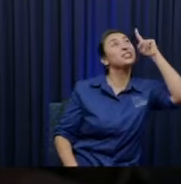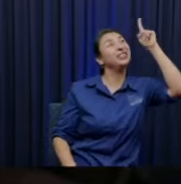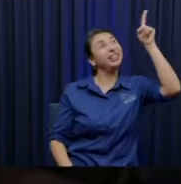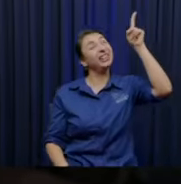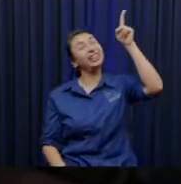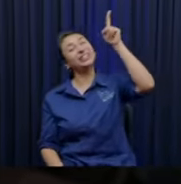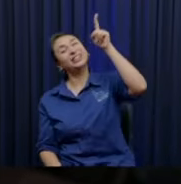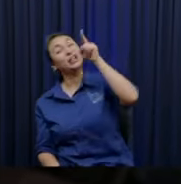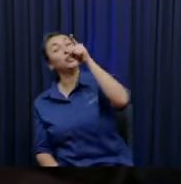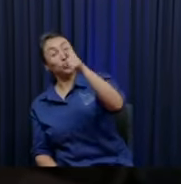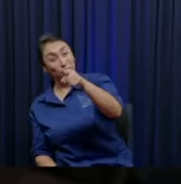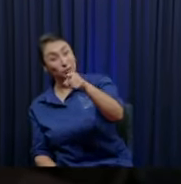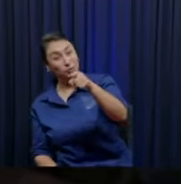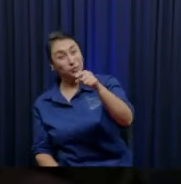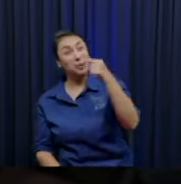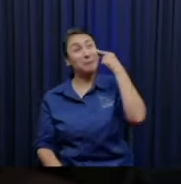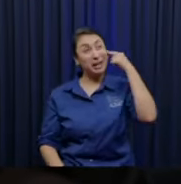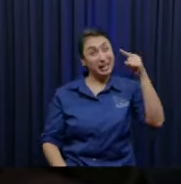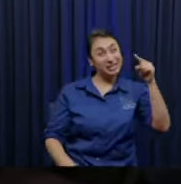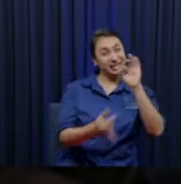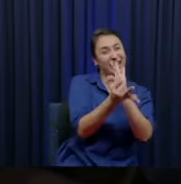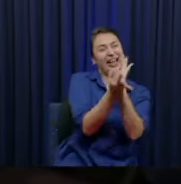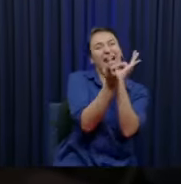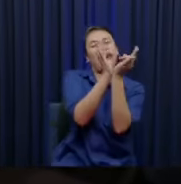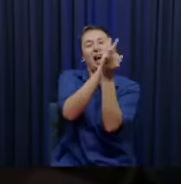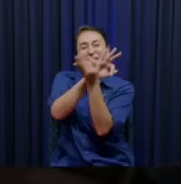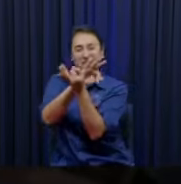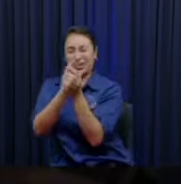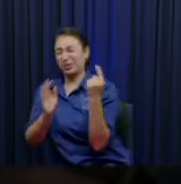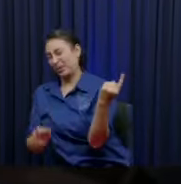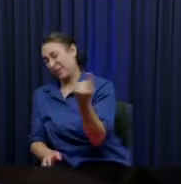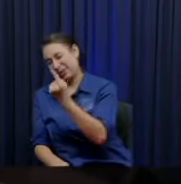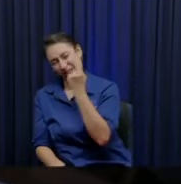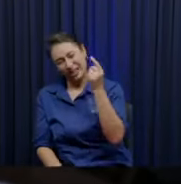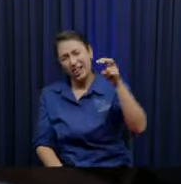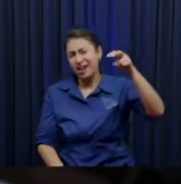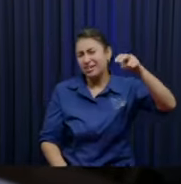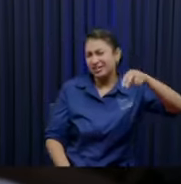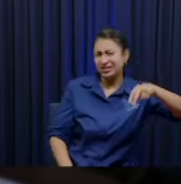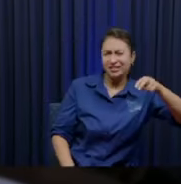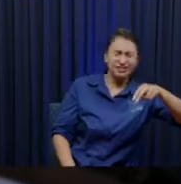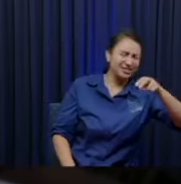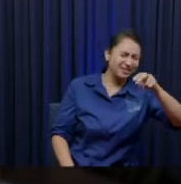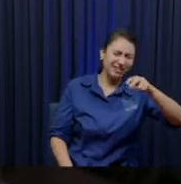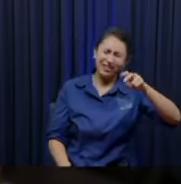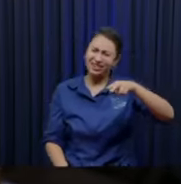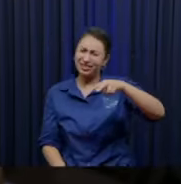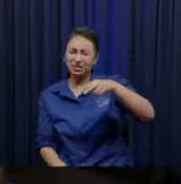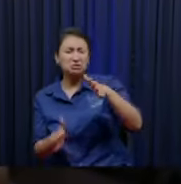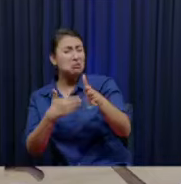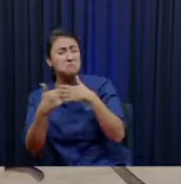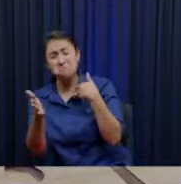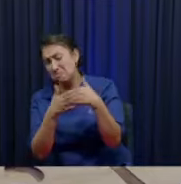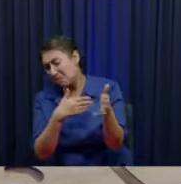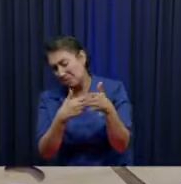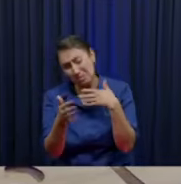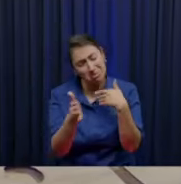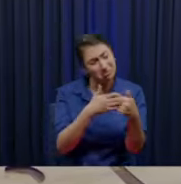cambiarán orando. Cualquier necesidad, el